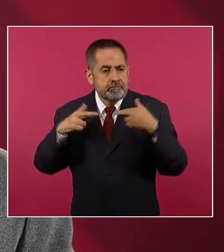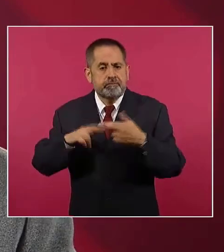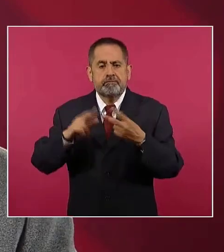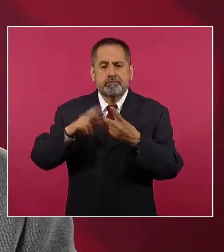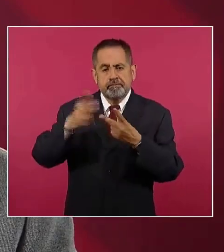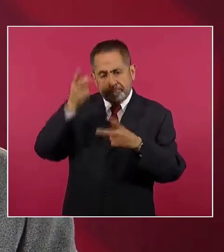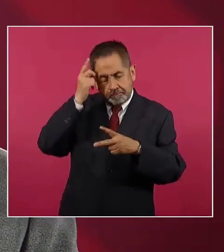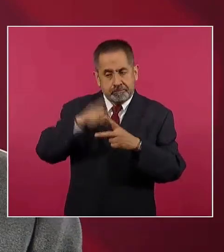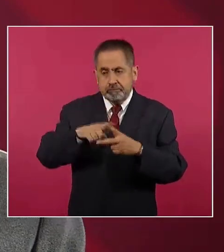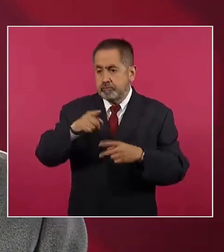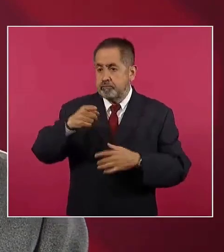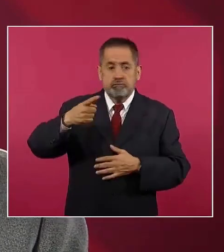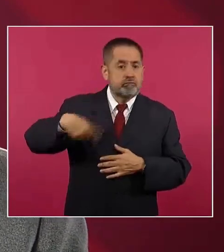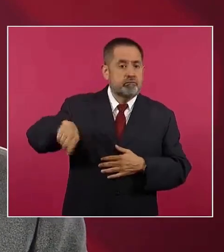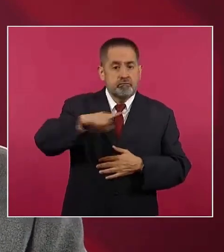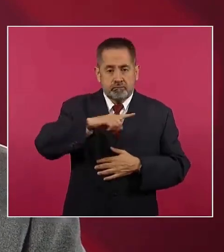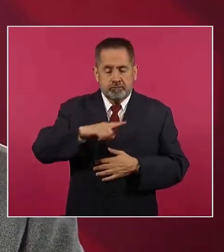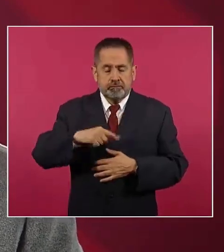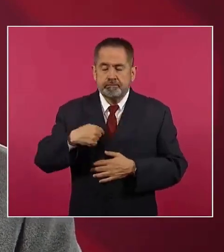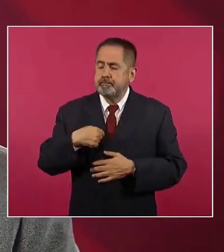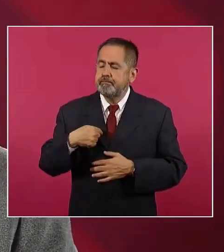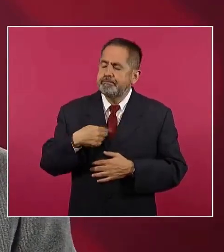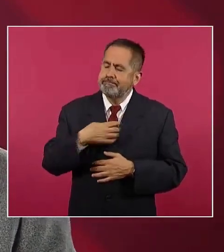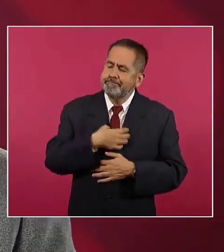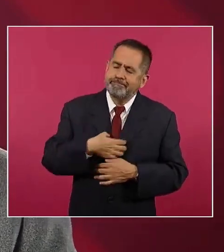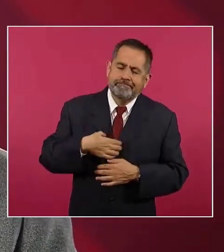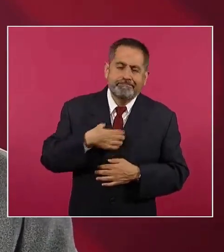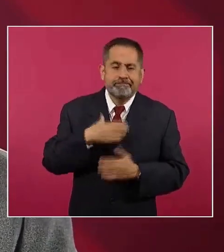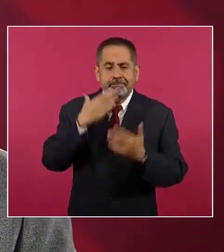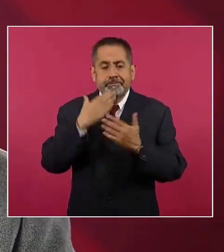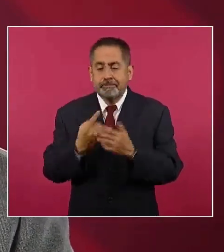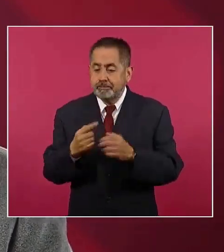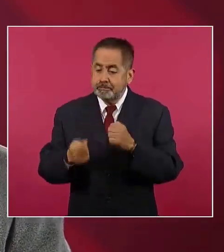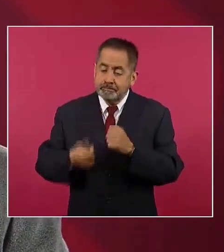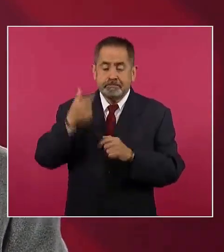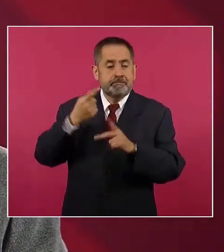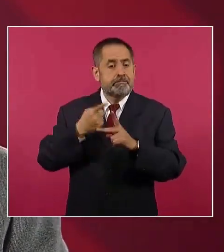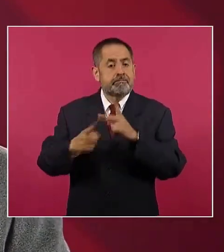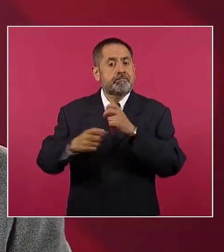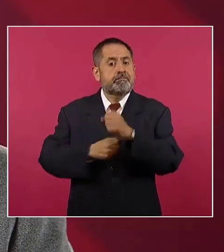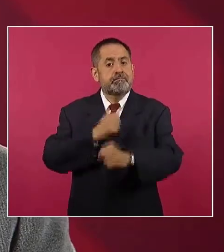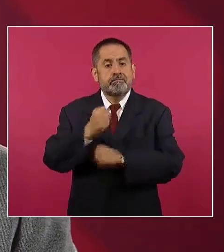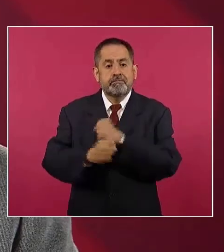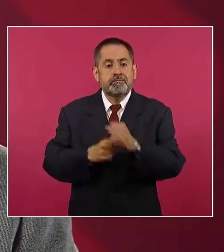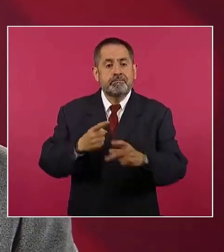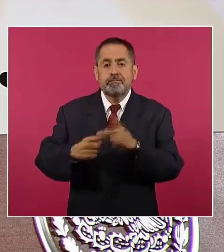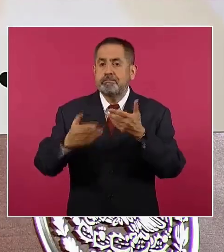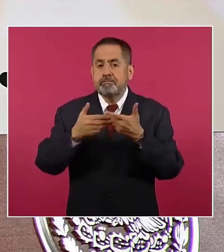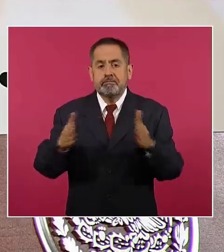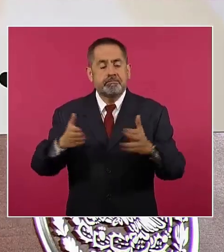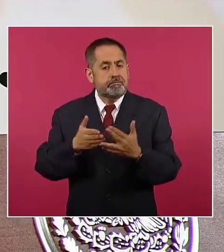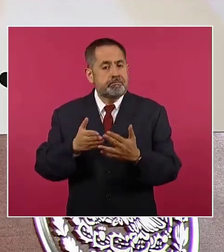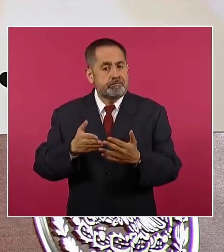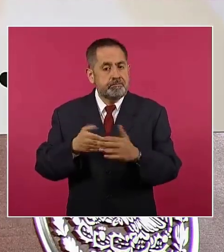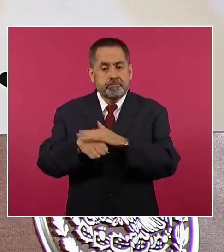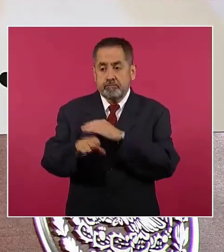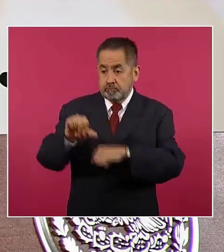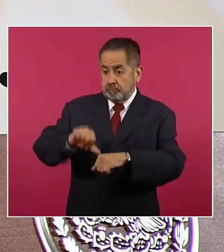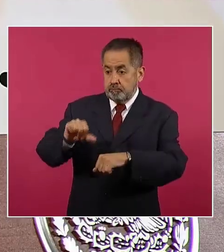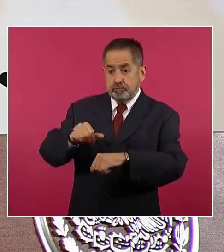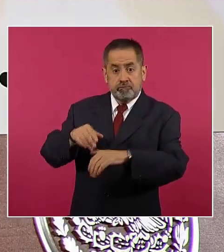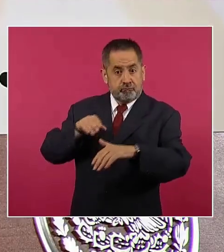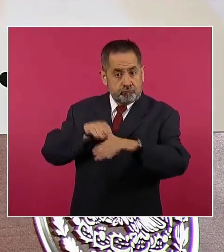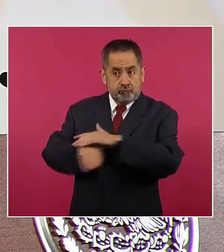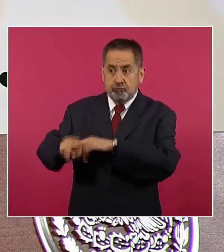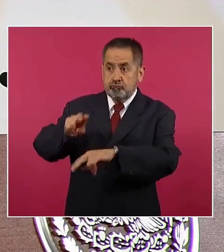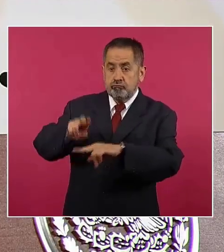Estamos muy contentos de darle la bienvenida a este nuevo ciclo escolar que se desarrolla desde su inicio de manera presencial, lo